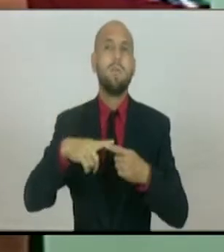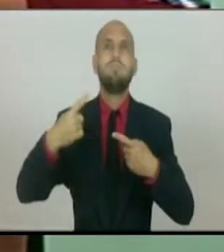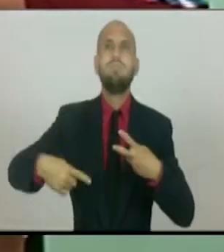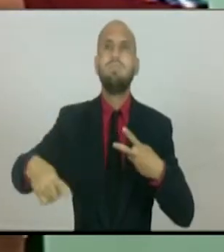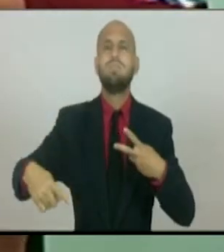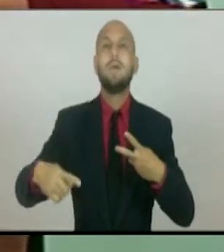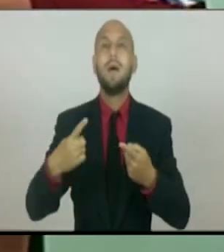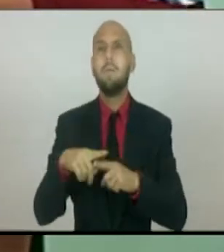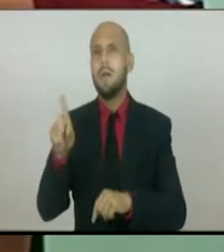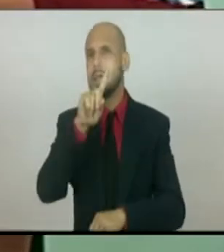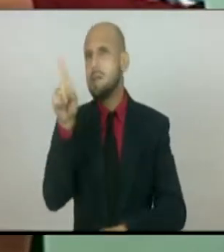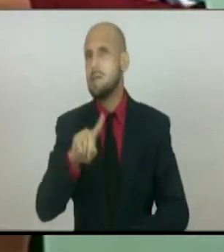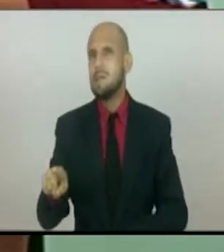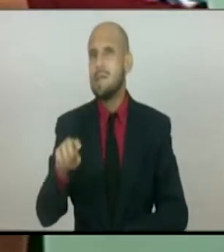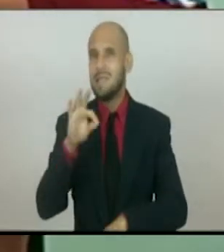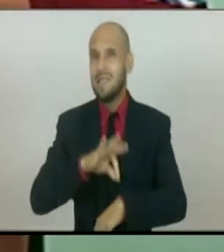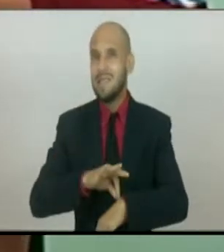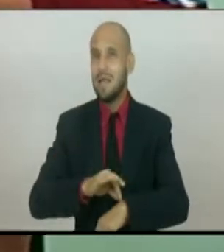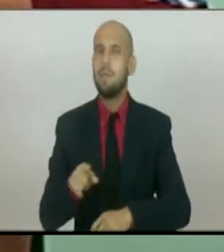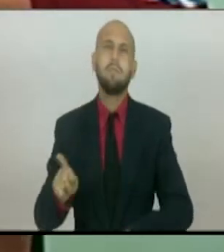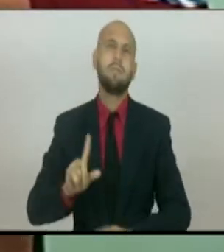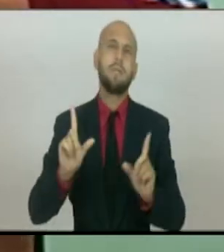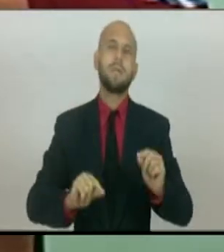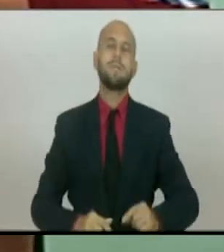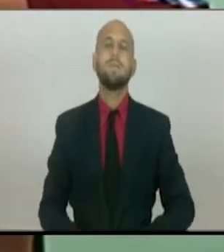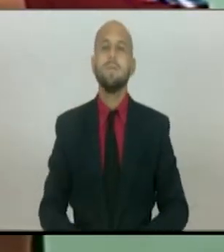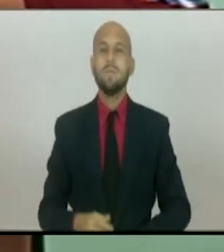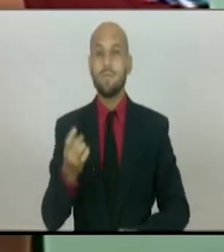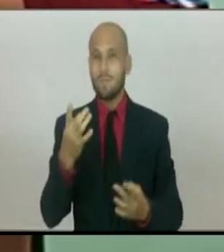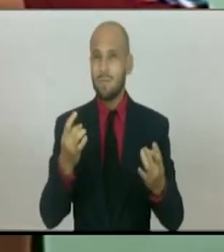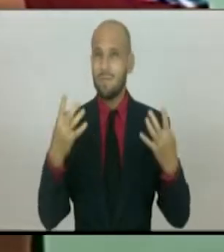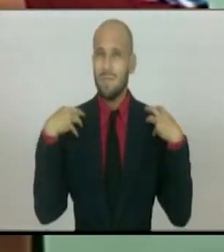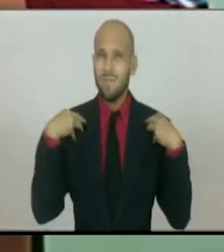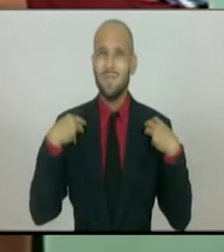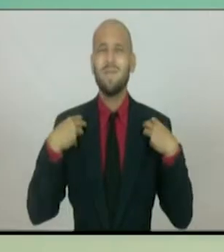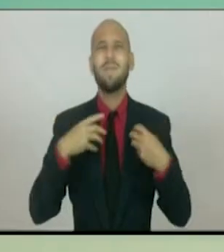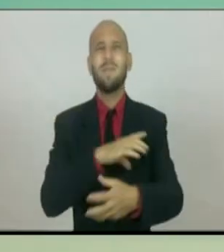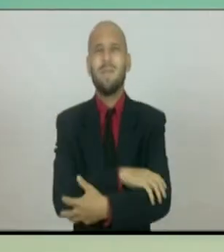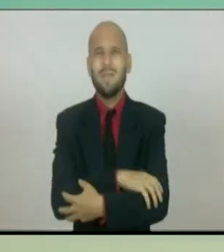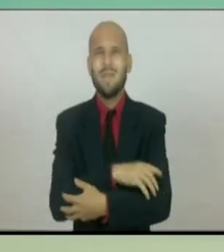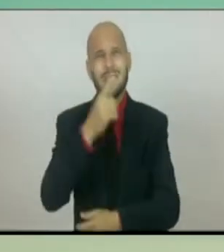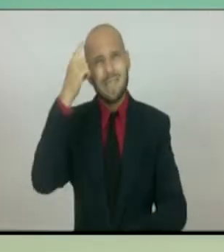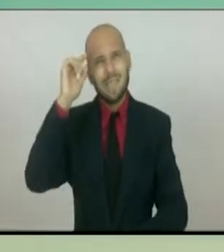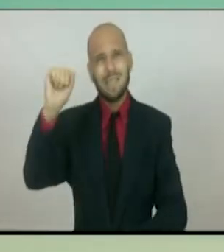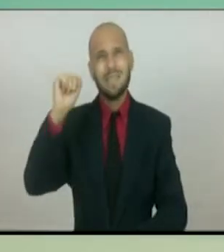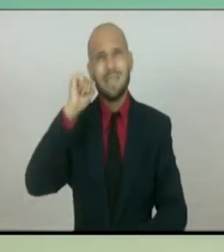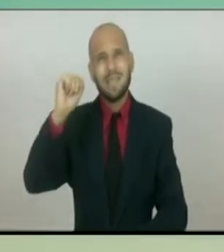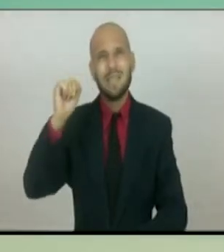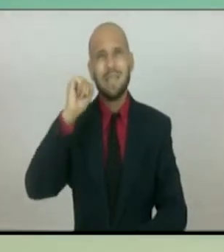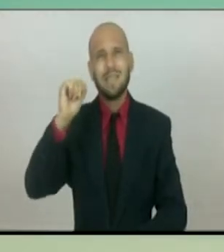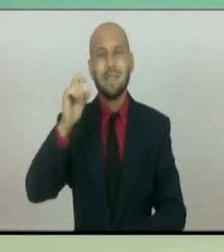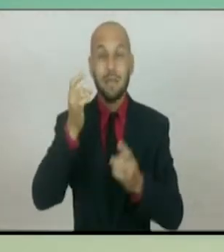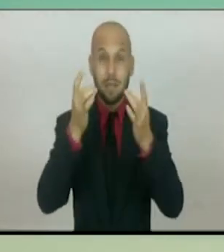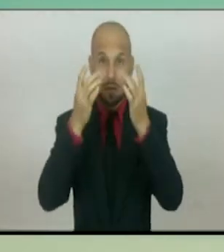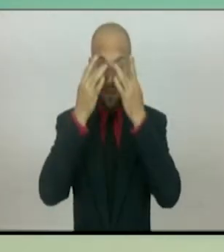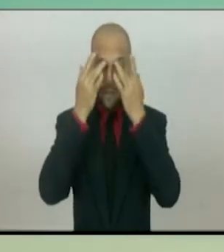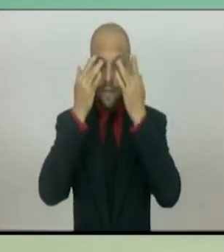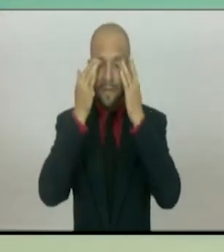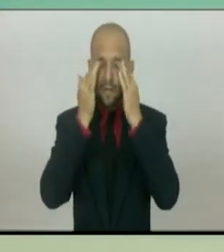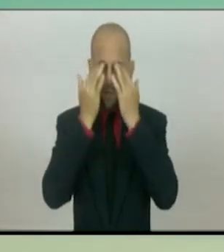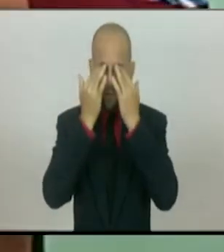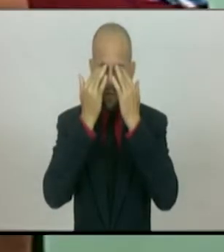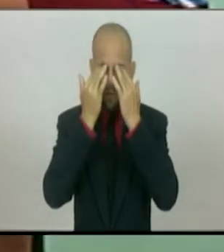arbovirosis, sí. O sea que provocan malestar general, dolor en las articulaciones, cefalea retroorbitaria, o sea dolor detrás de los ojos.